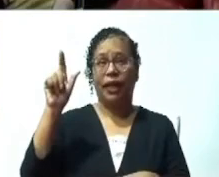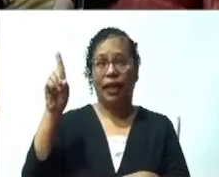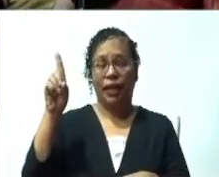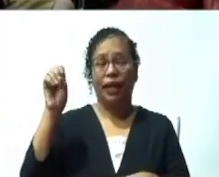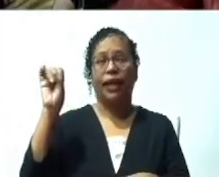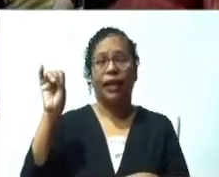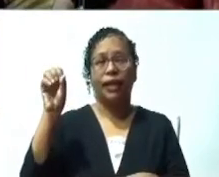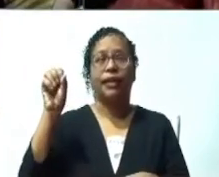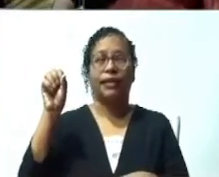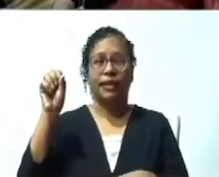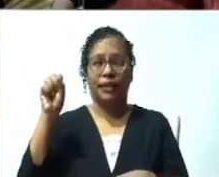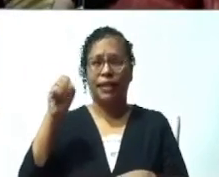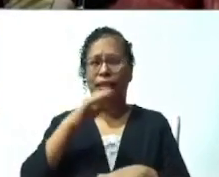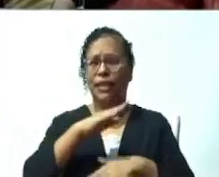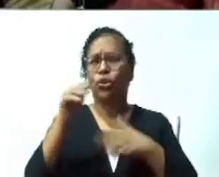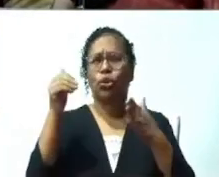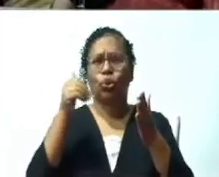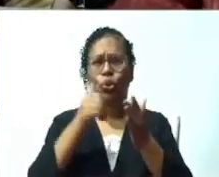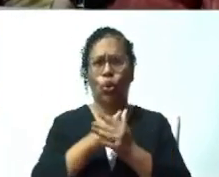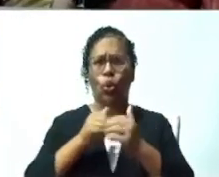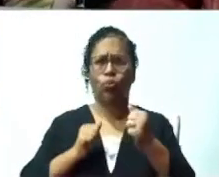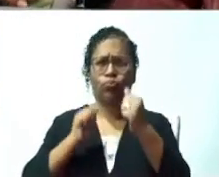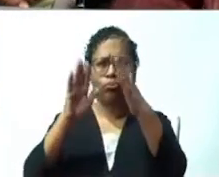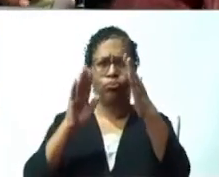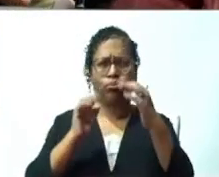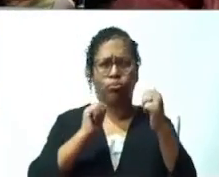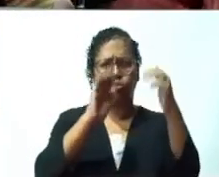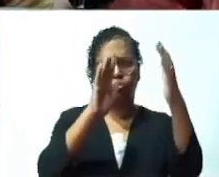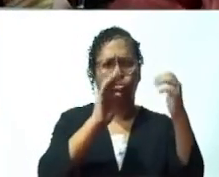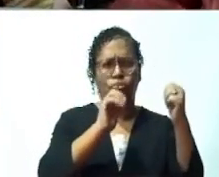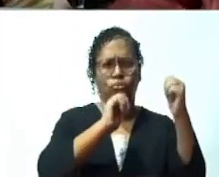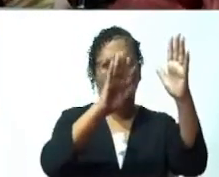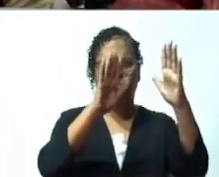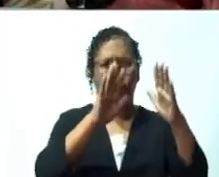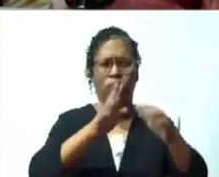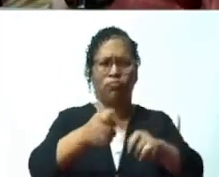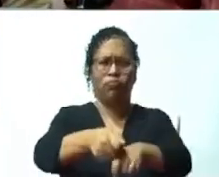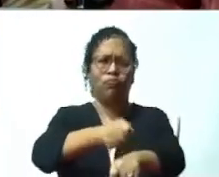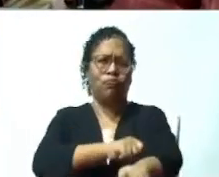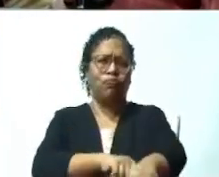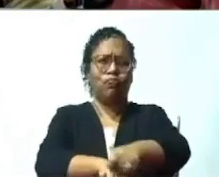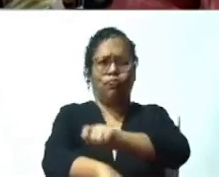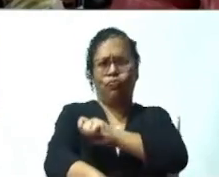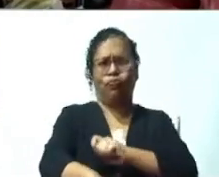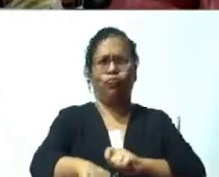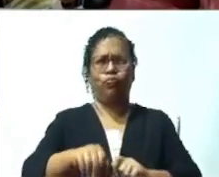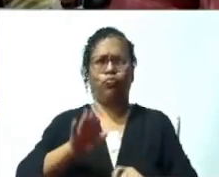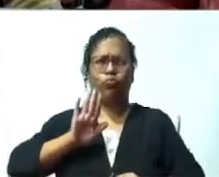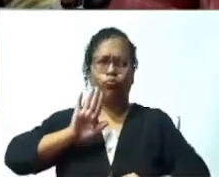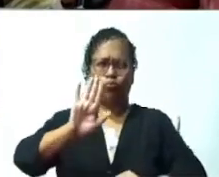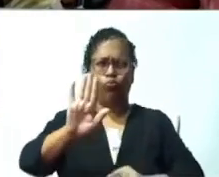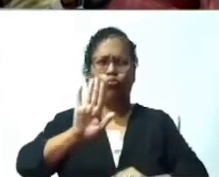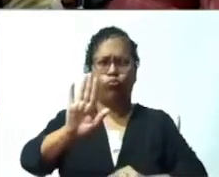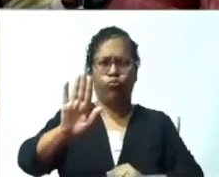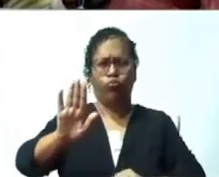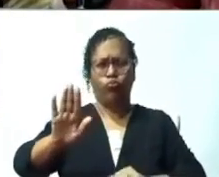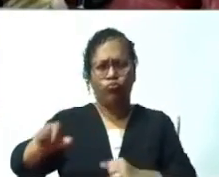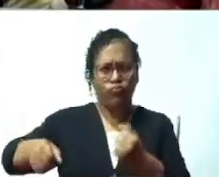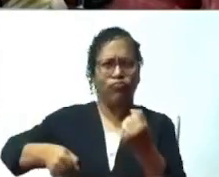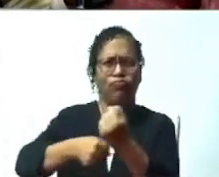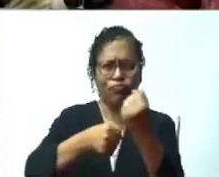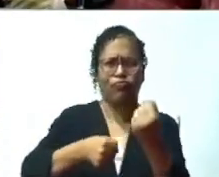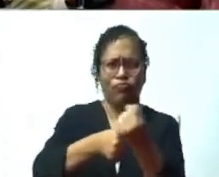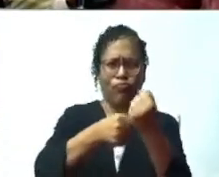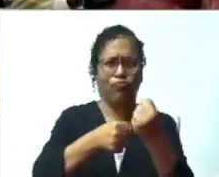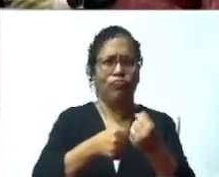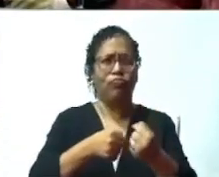dieron todo defendiendo a capa y espada, pero no a capa y espada en el dibujo de la